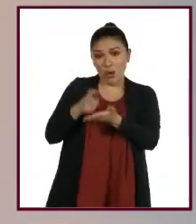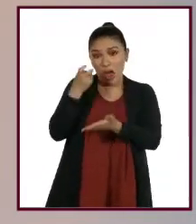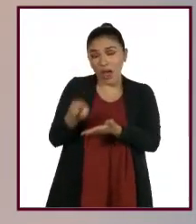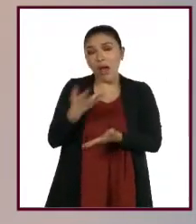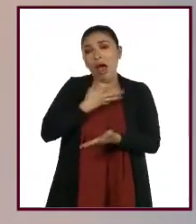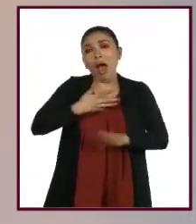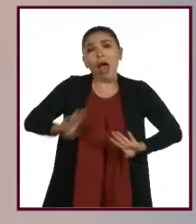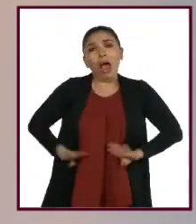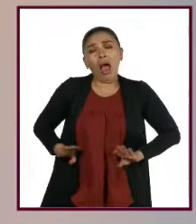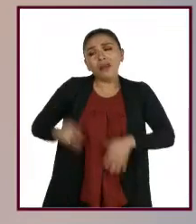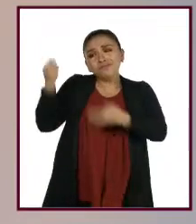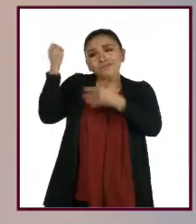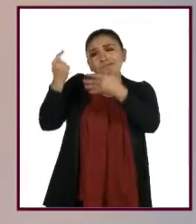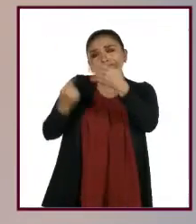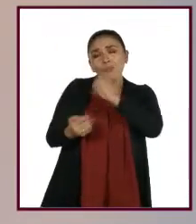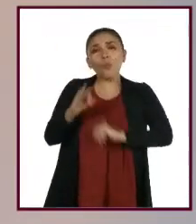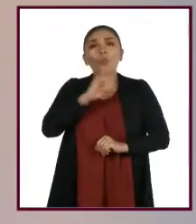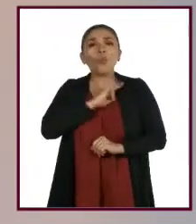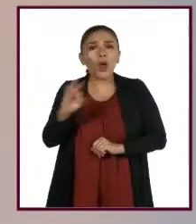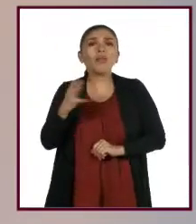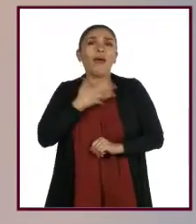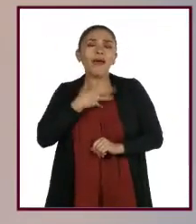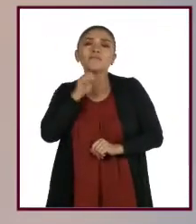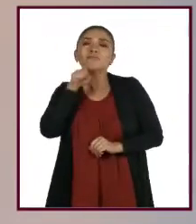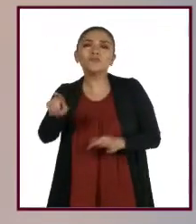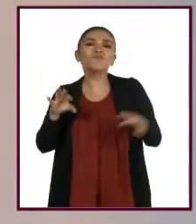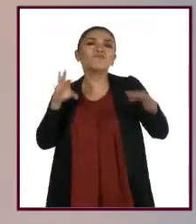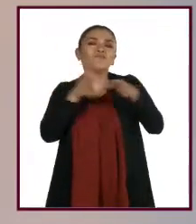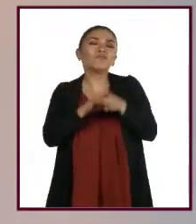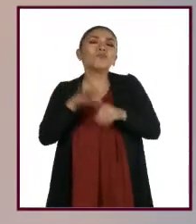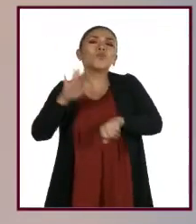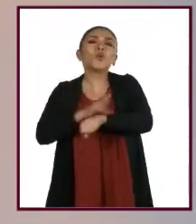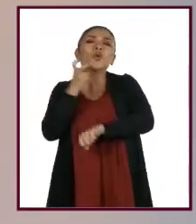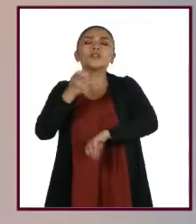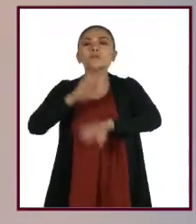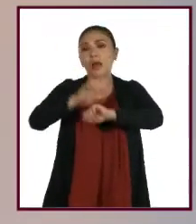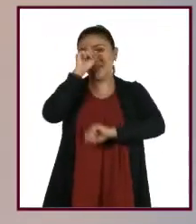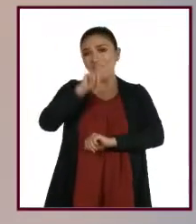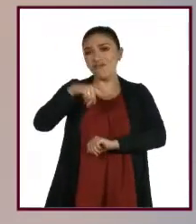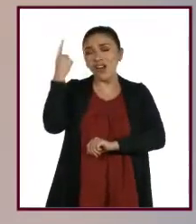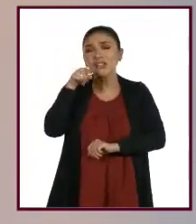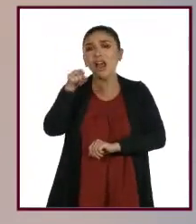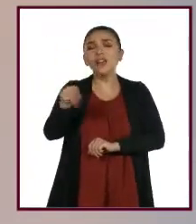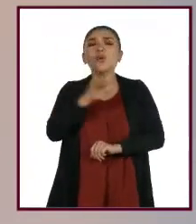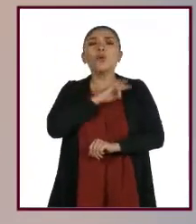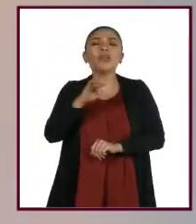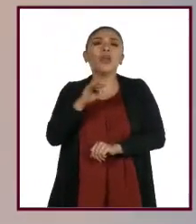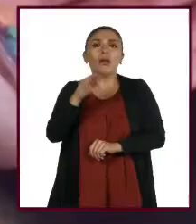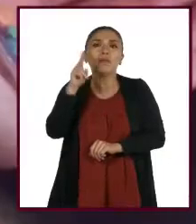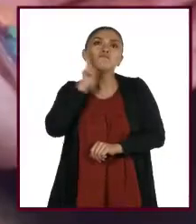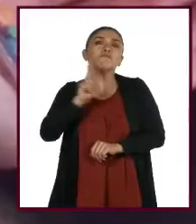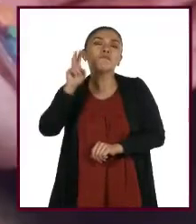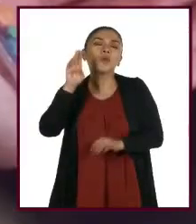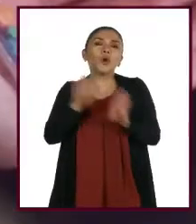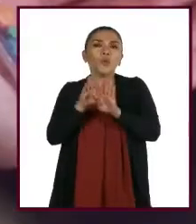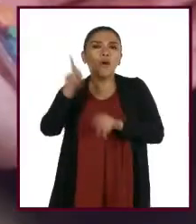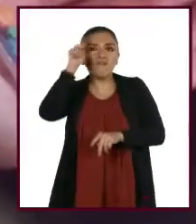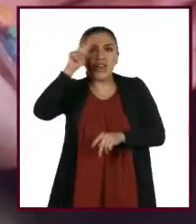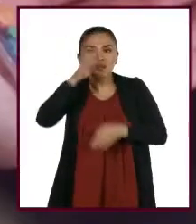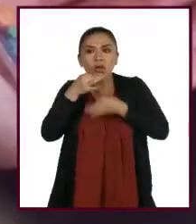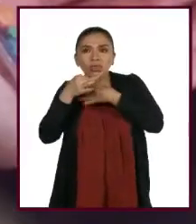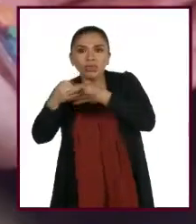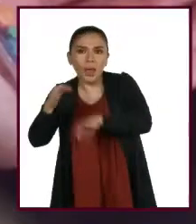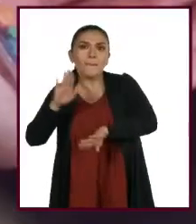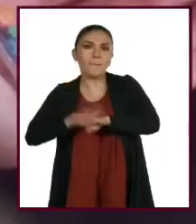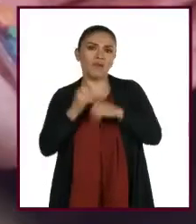estas características que pudieran estar relacionadas y que lo hacen tan fácil una sustancia de abuso. Doctor, me parece